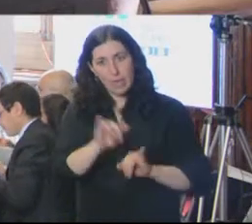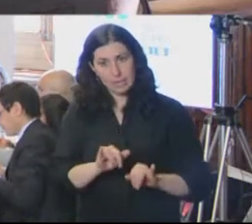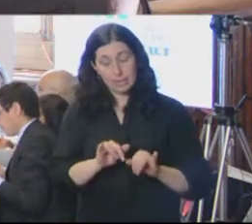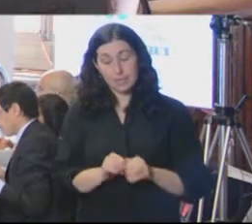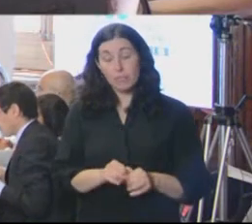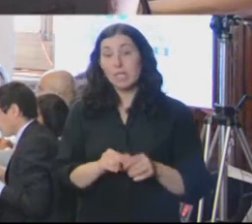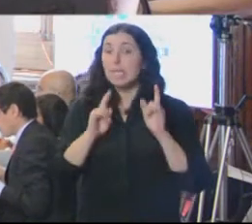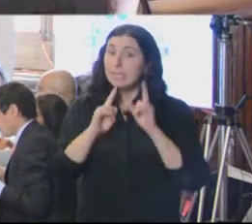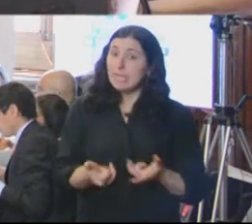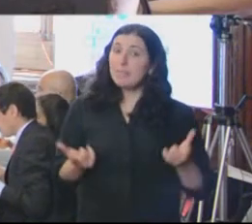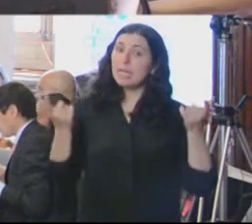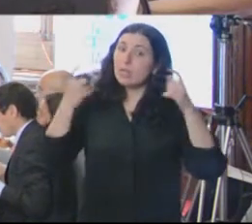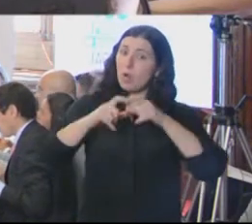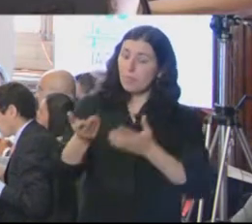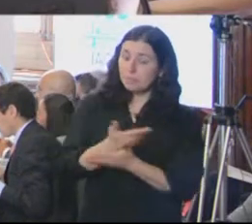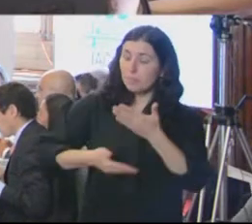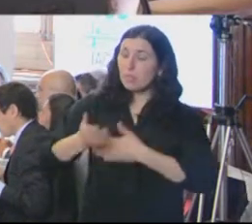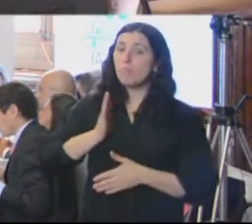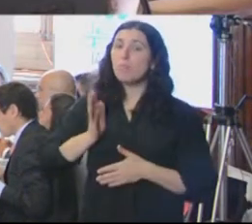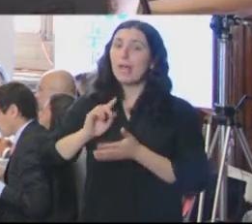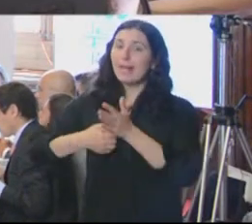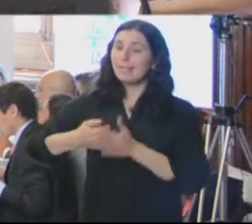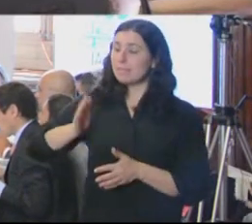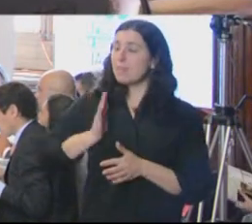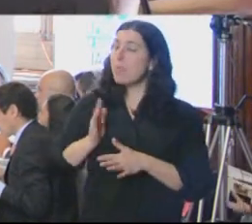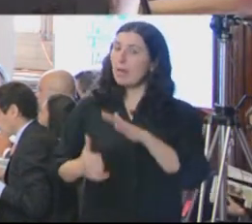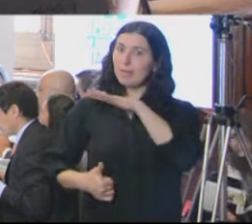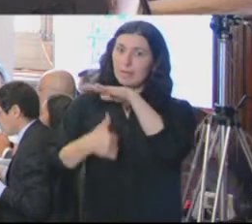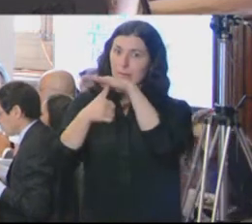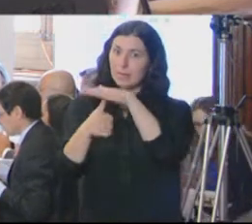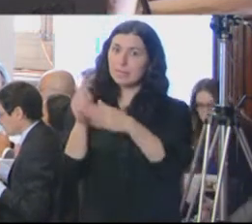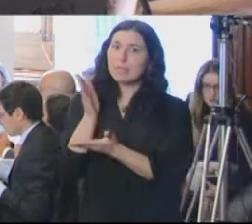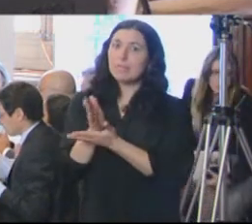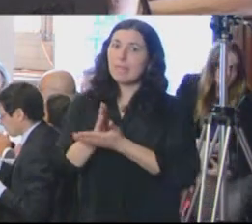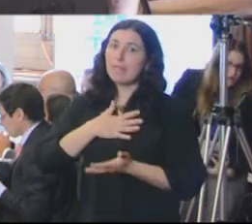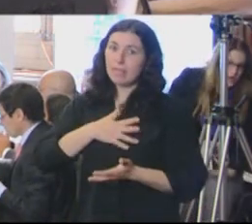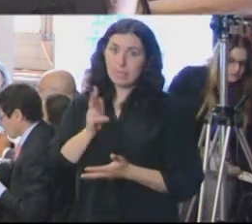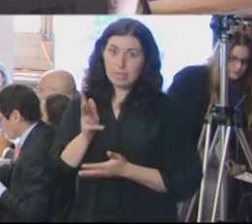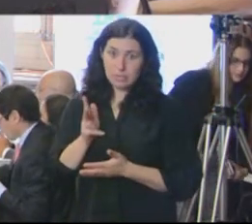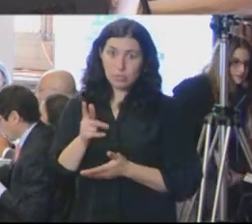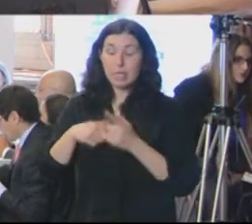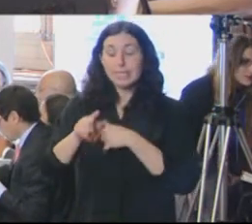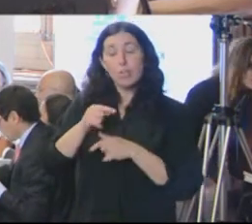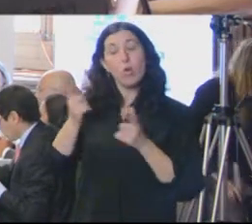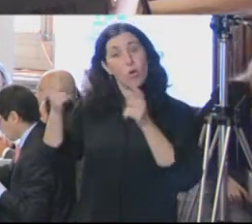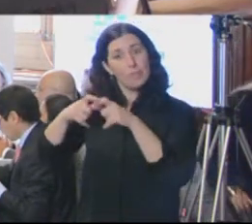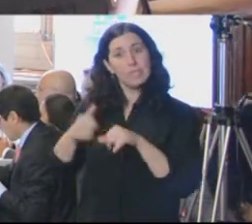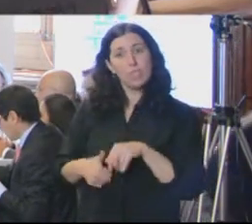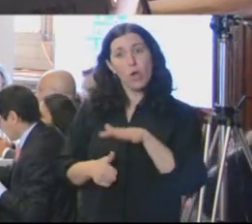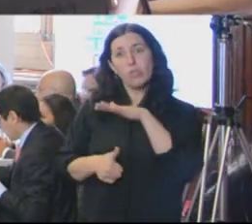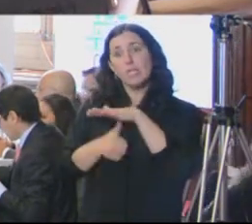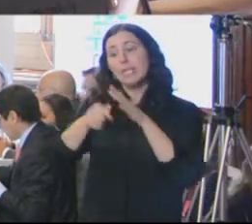Intersectorial de Garantías para las Mujeres Lideresas y Defensoras de Derechos Humanos, creada mediante Decreto 1314